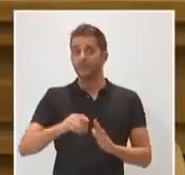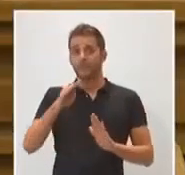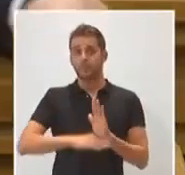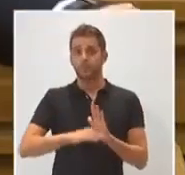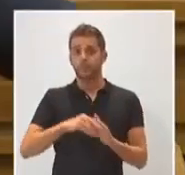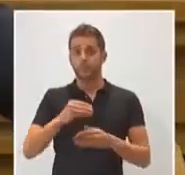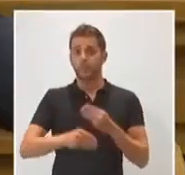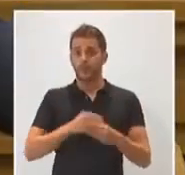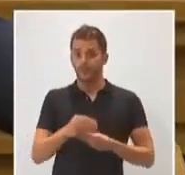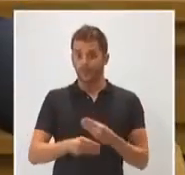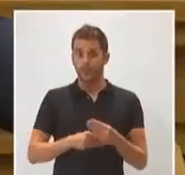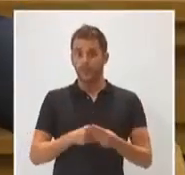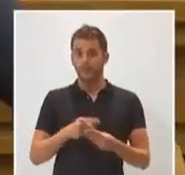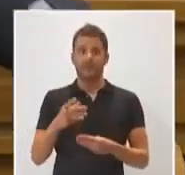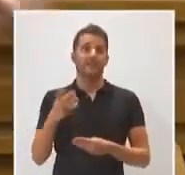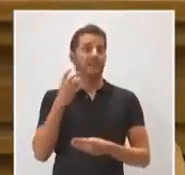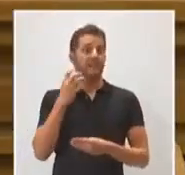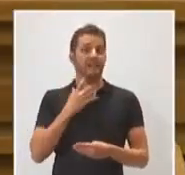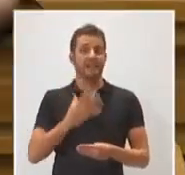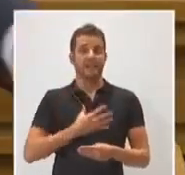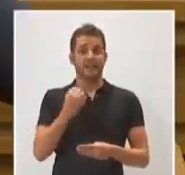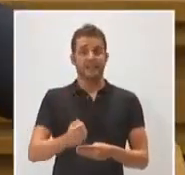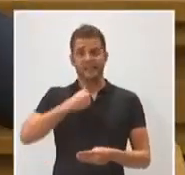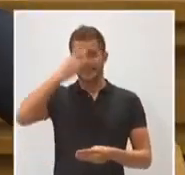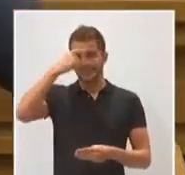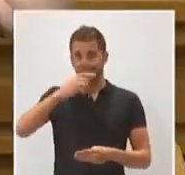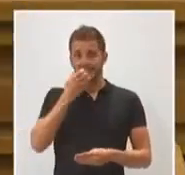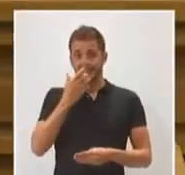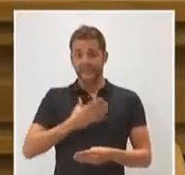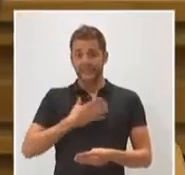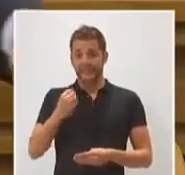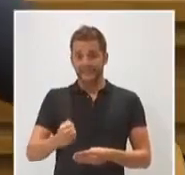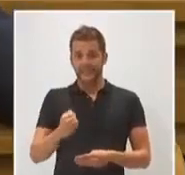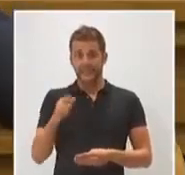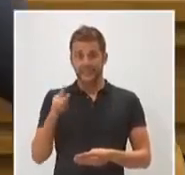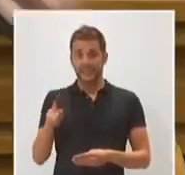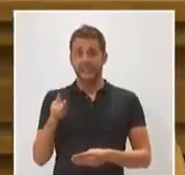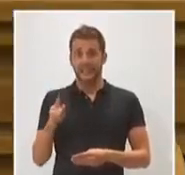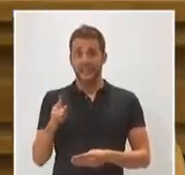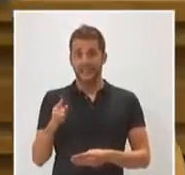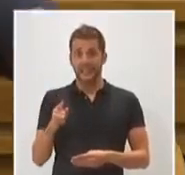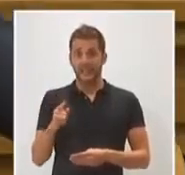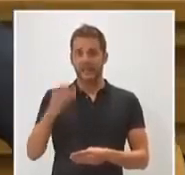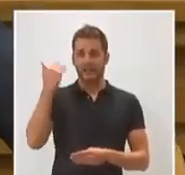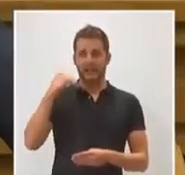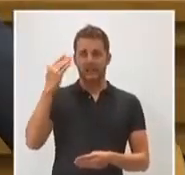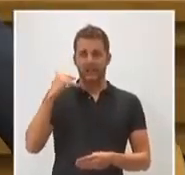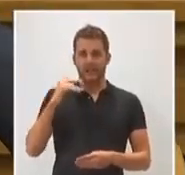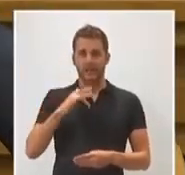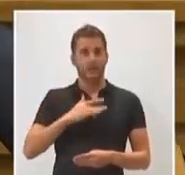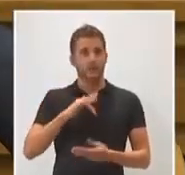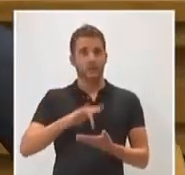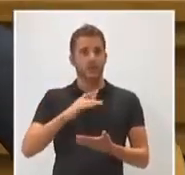la alcaldesa de tal manera lo sabe que si no llega a ser por la alcaldesa de talavera y por supuesto cuando no lo era